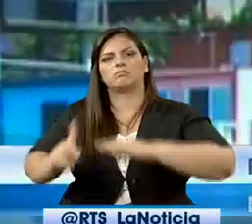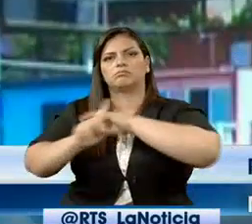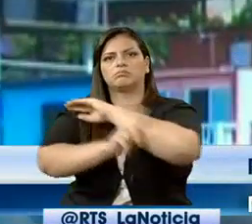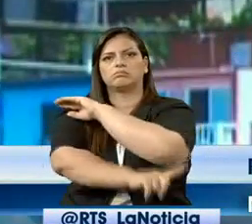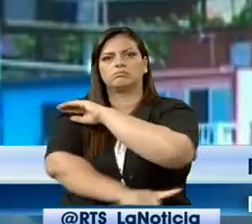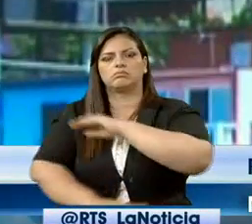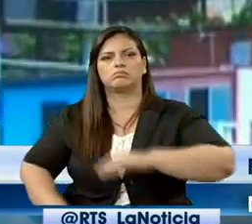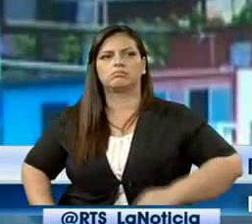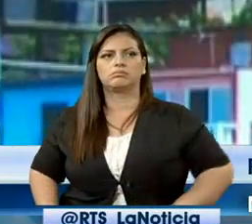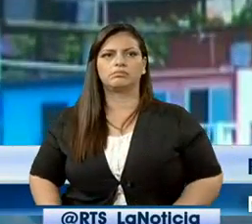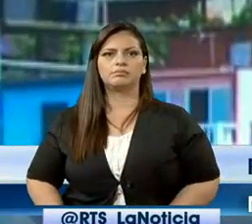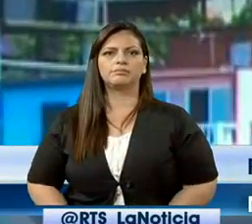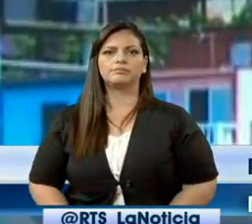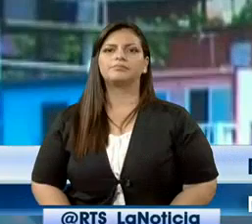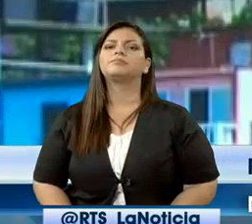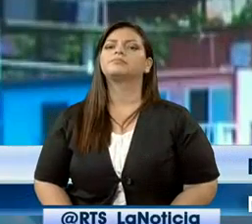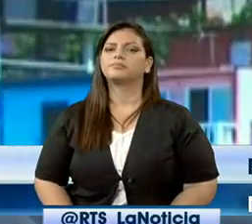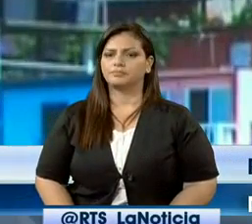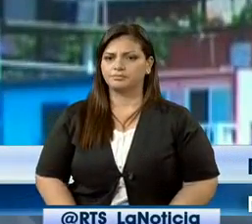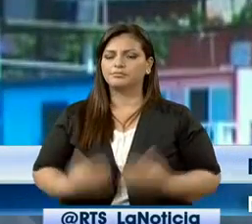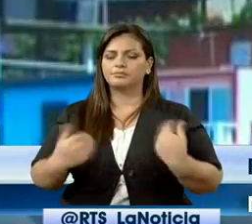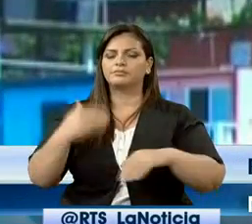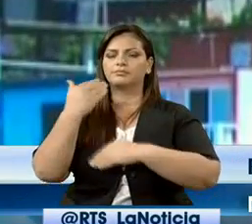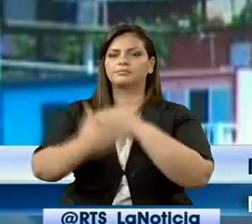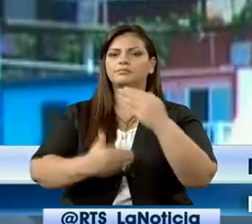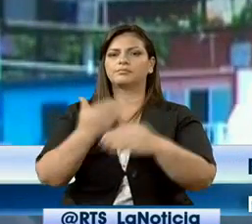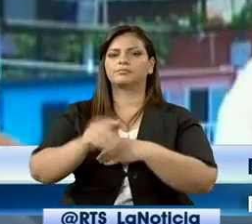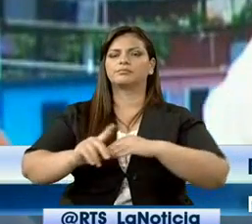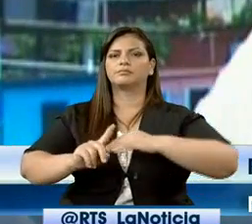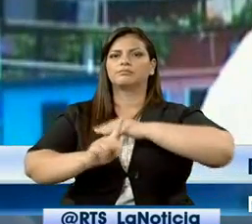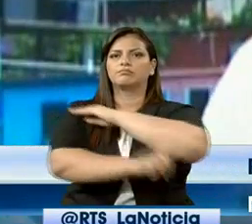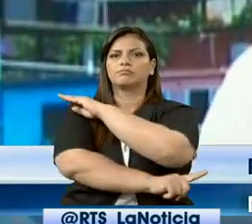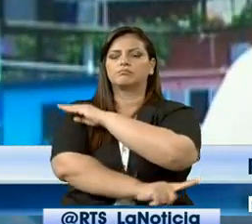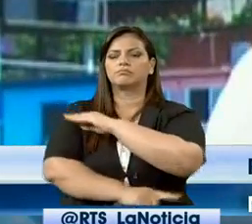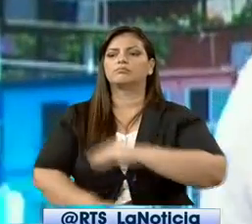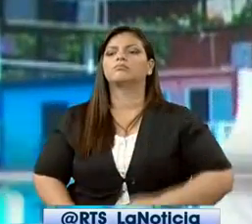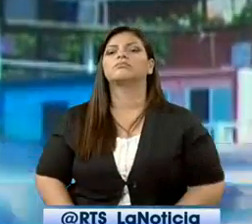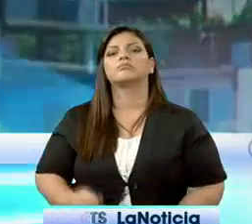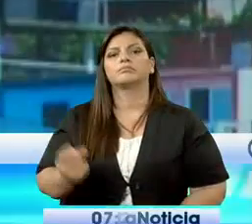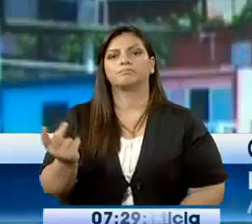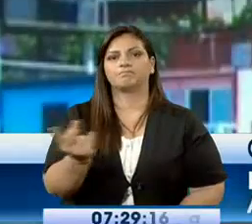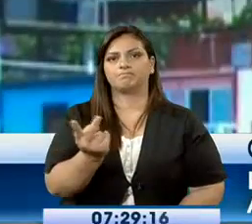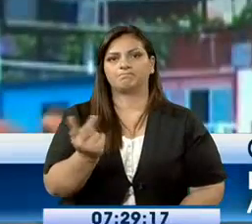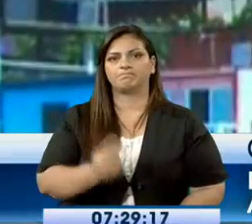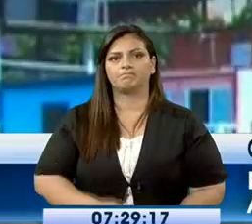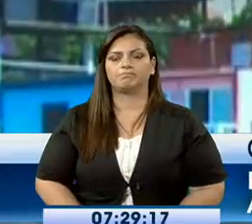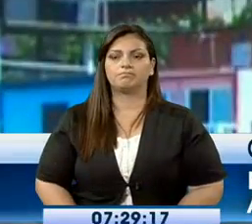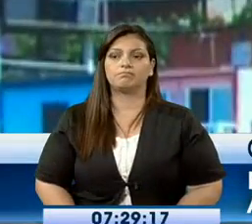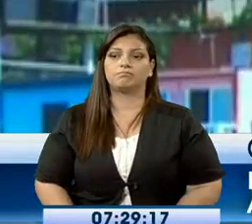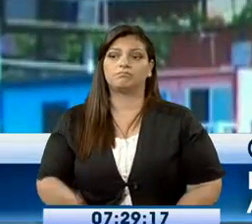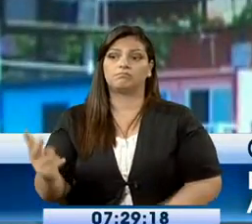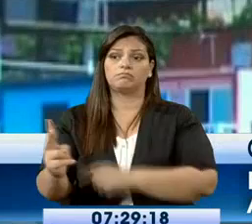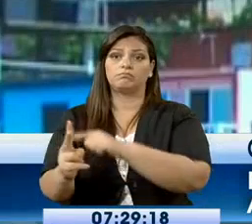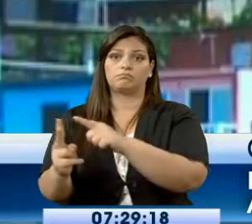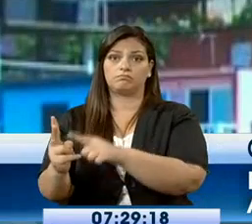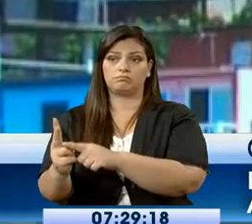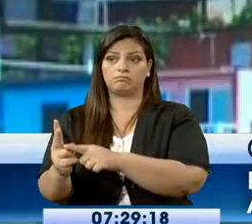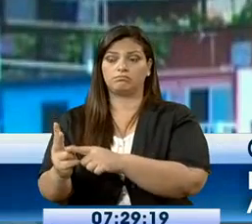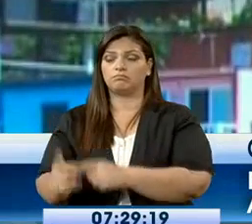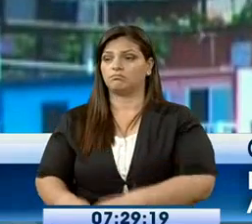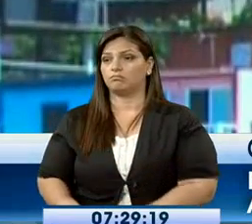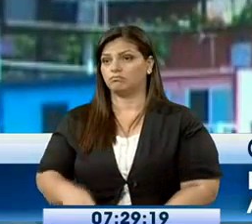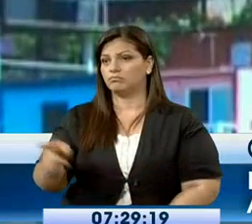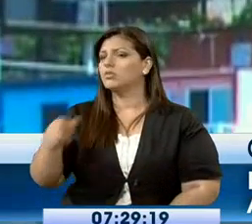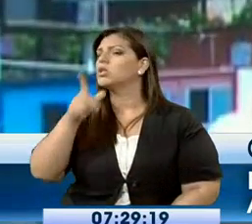están ya en este momento en un proceso disciplinario como corresponde. Ya. Y ellos tendrán que decir si alguien